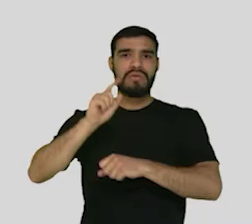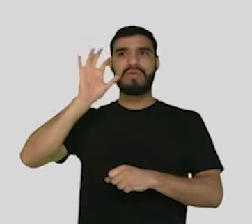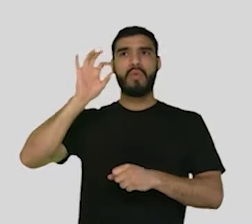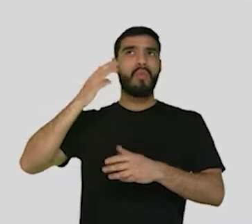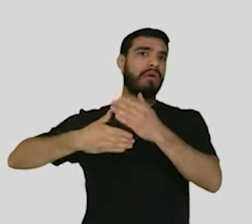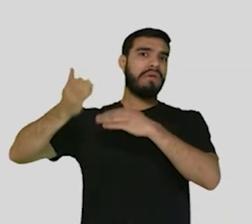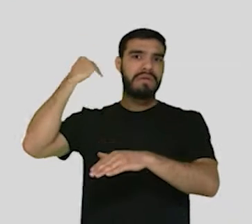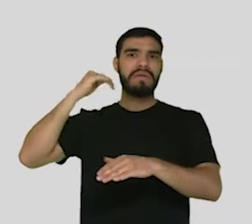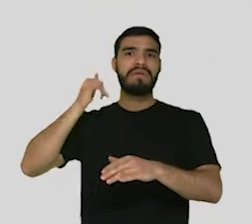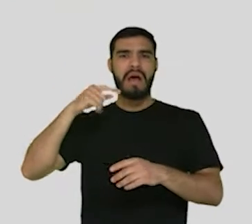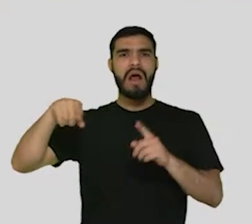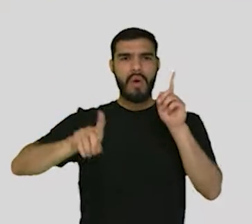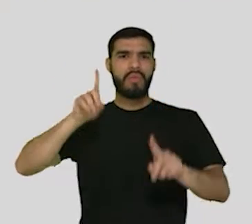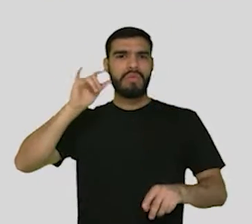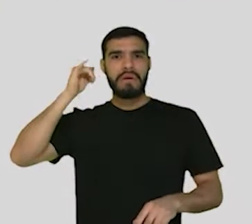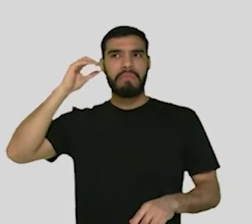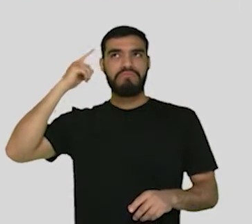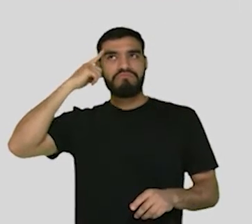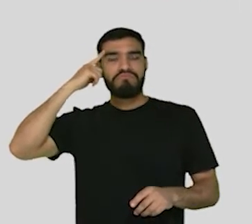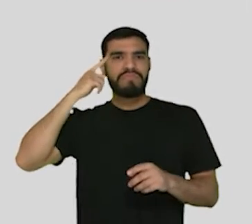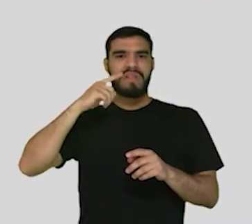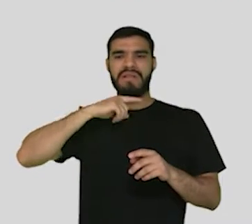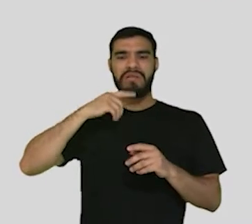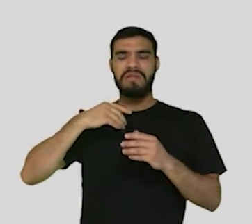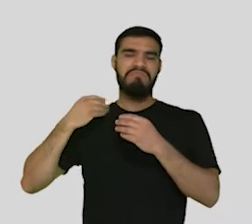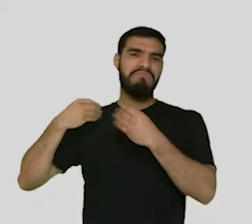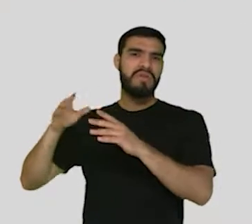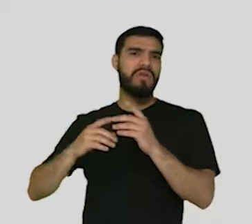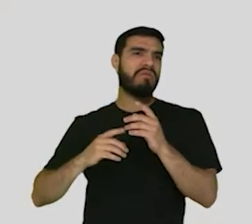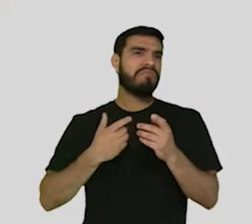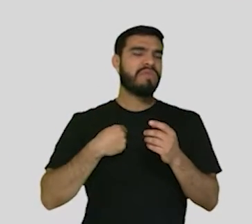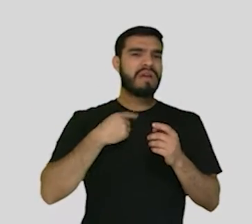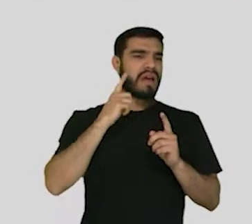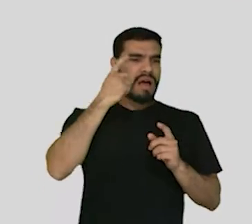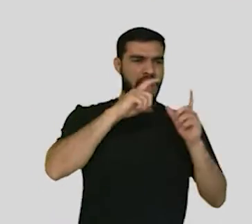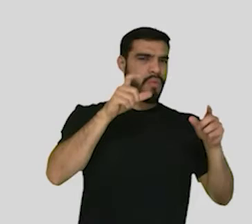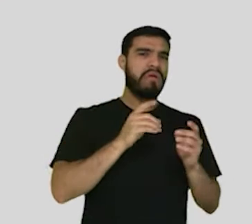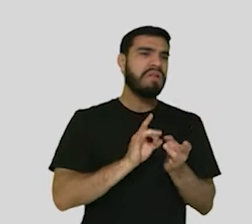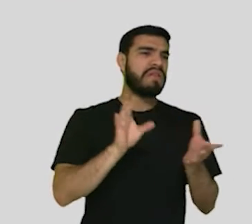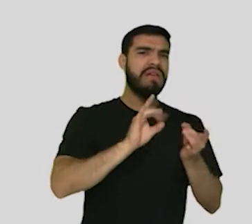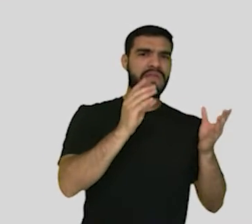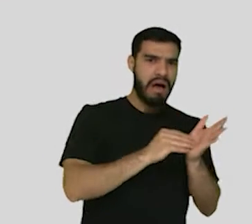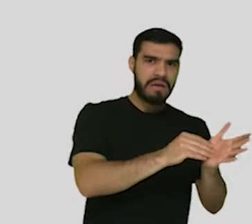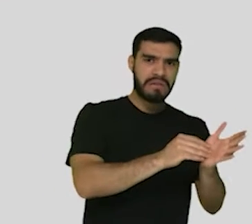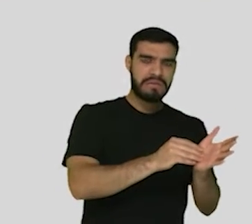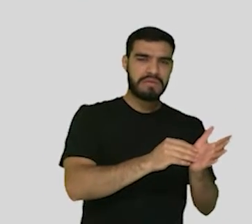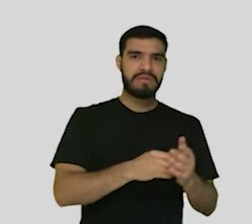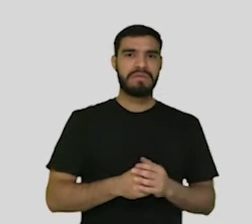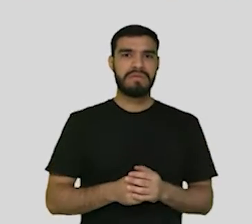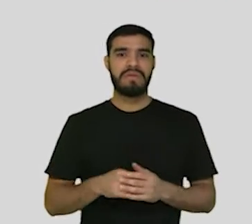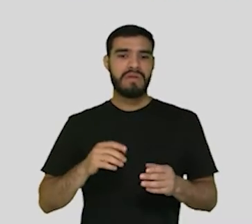59 añete japa ayepa amo 50 rupi oñeñe emo mi bareje co anga catu ya emana co ute